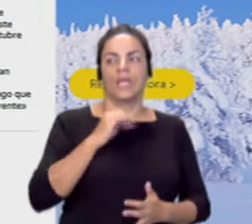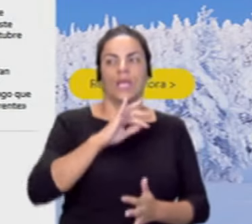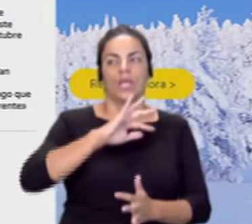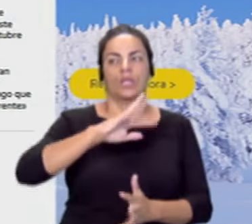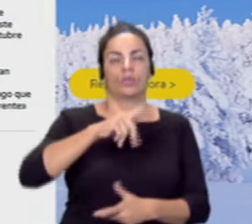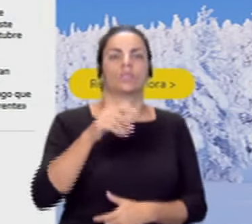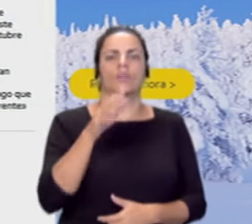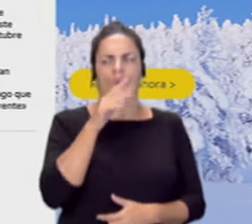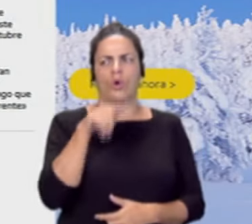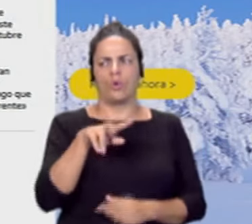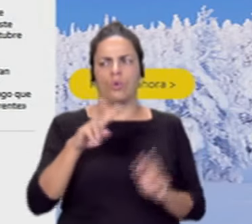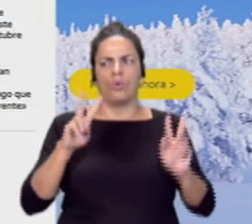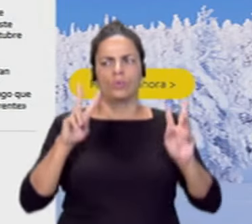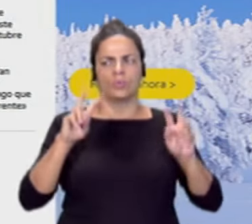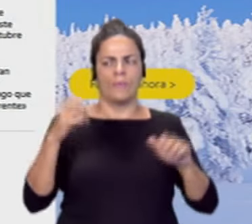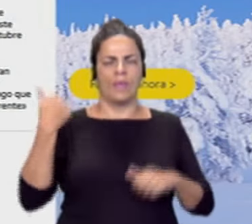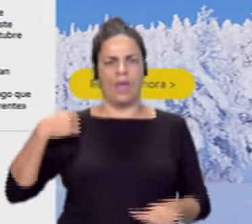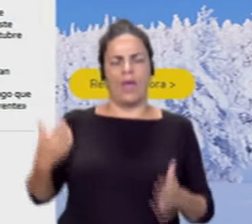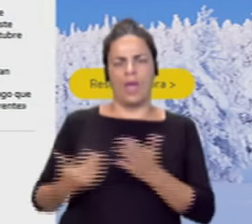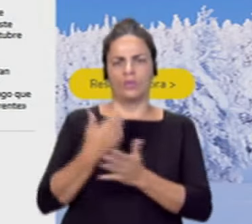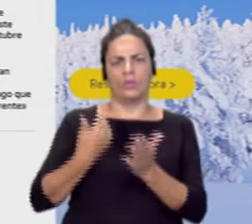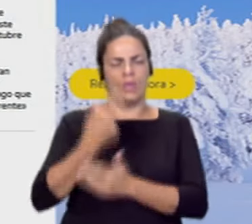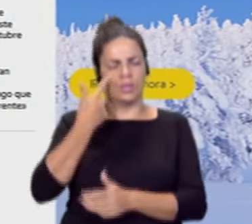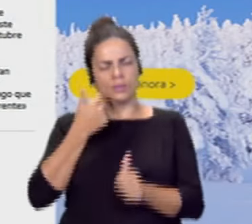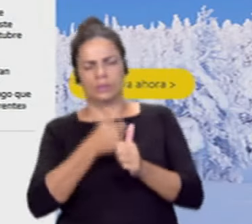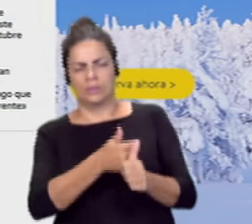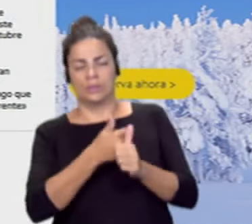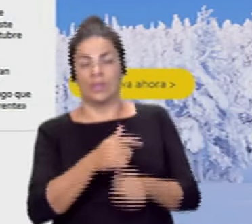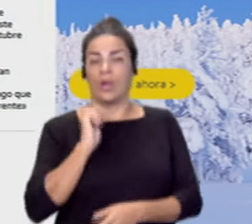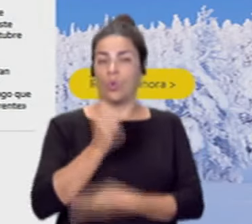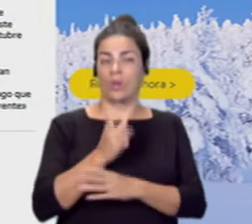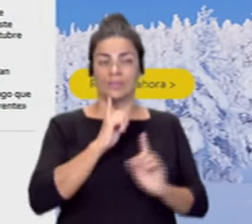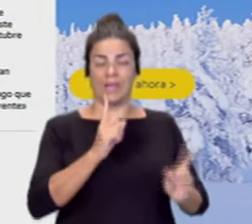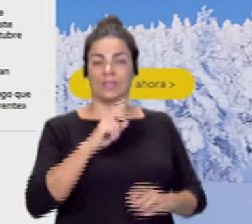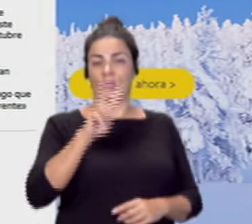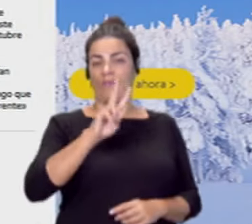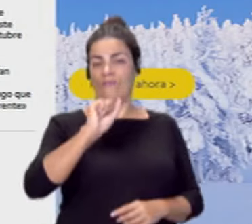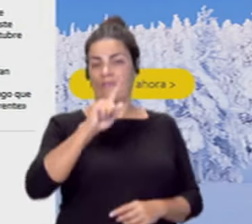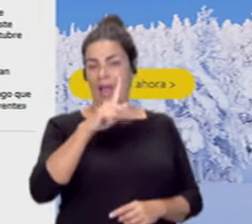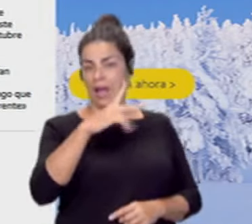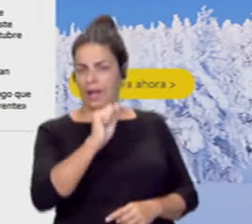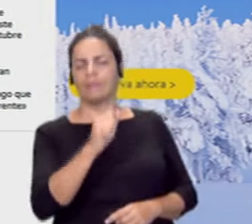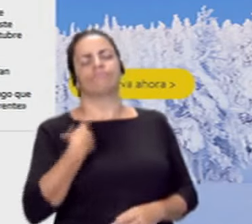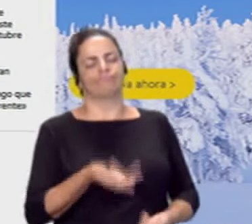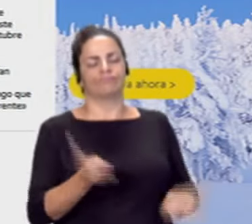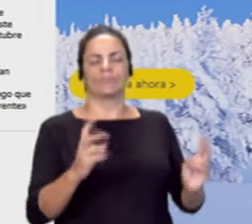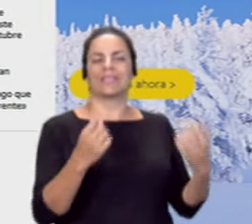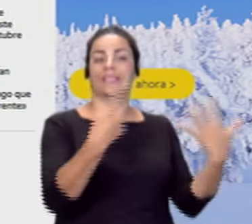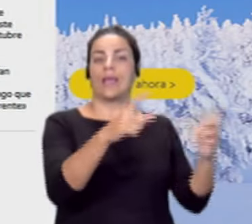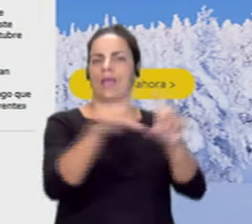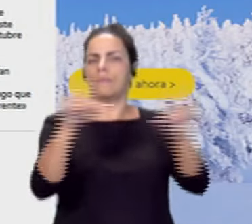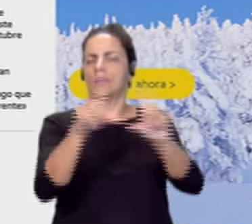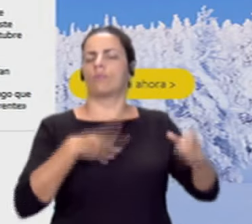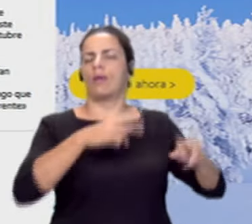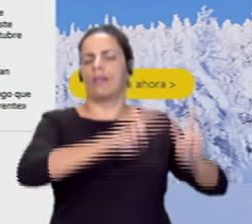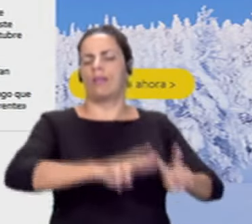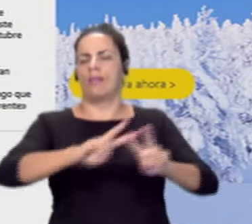en seguimiento estos últimos días. El juez del caso Balca autoriza que se investigue a 6 empresas en torno a